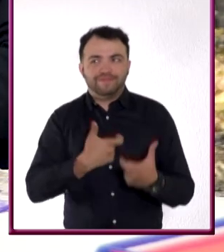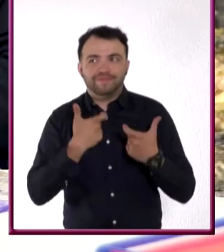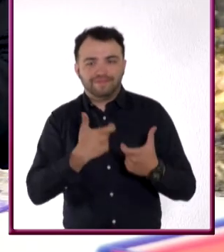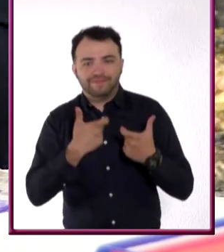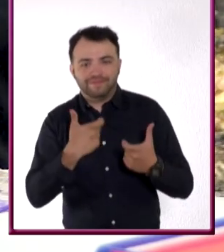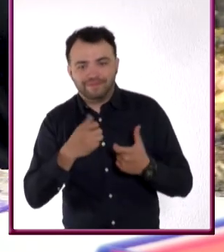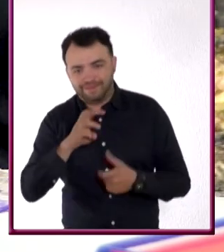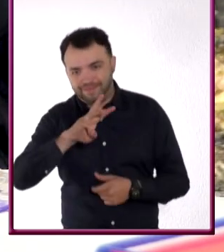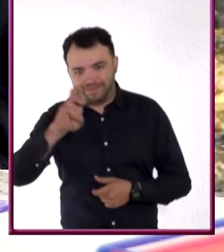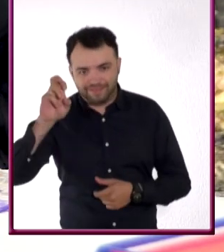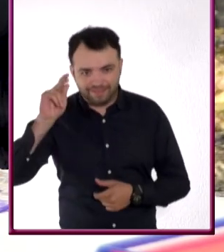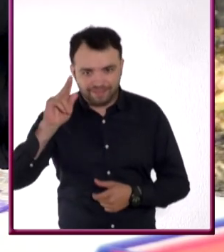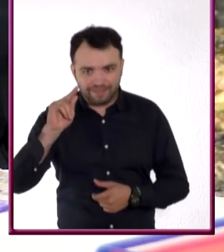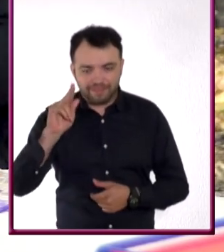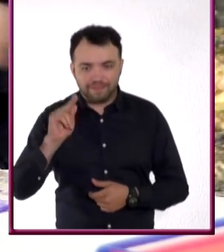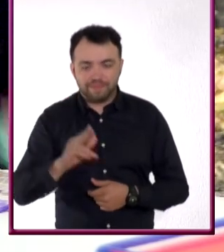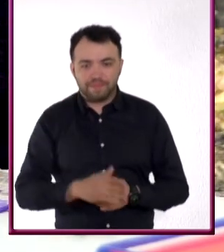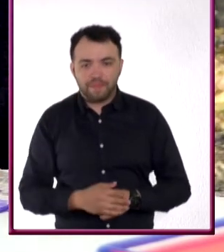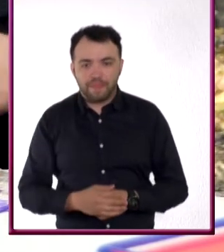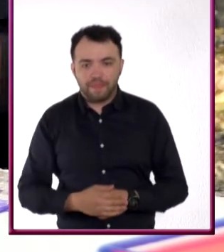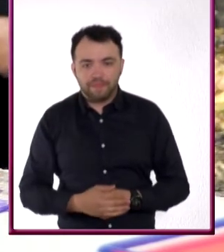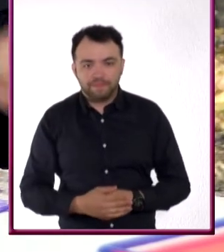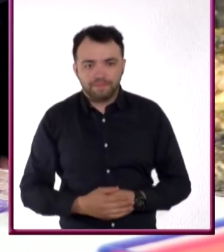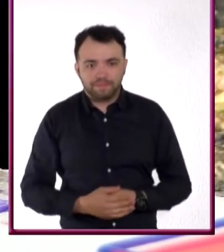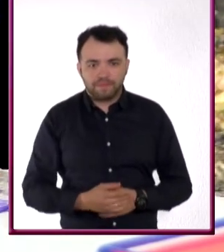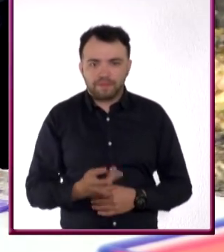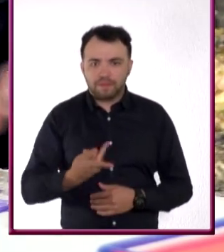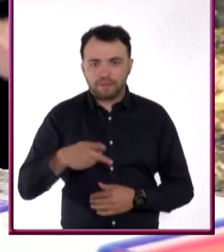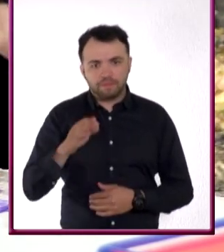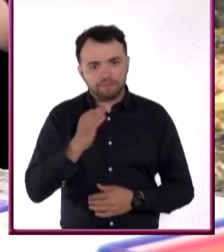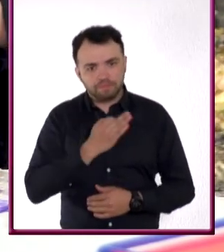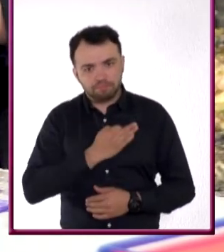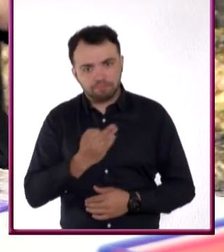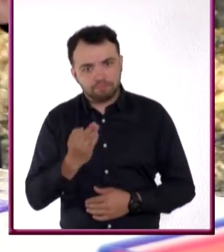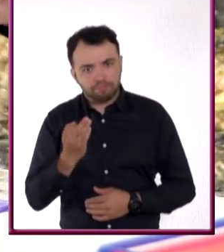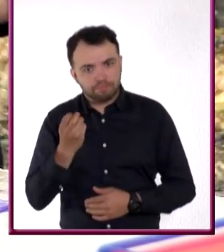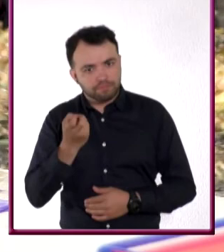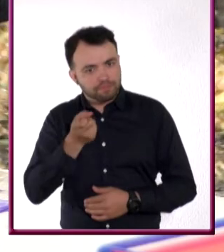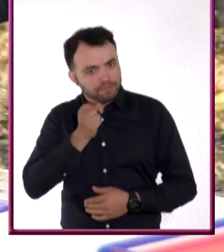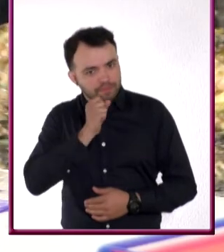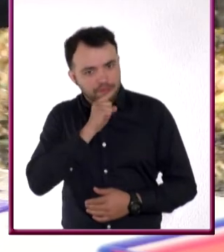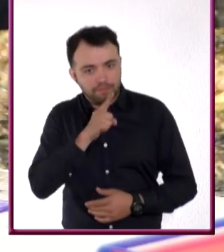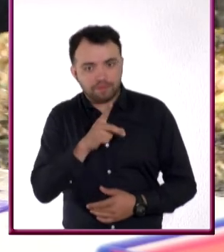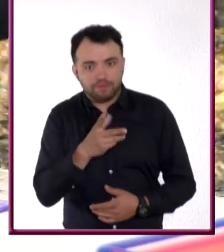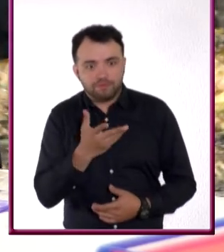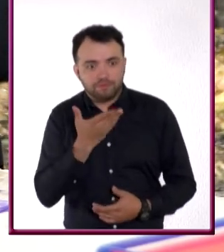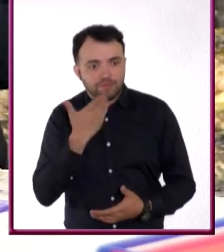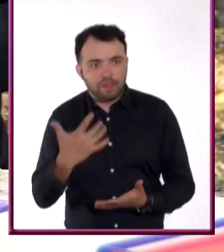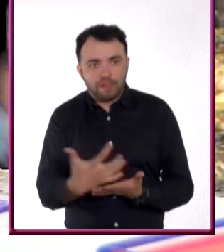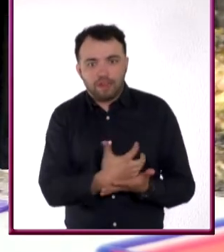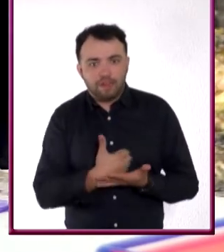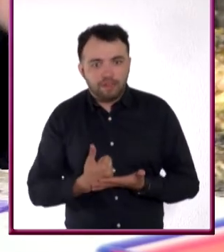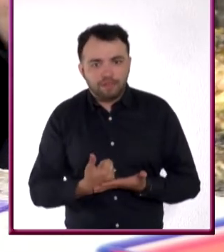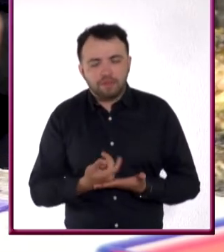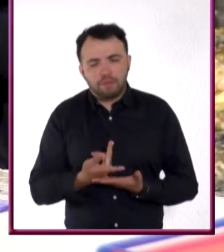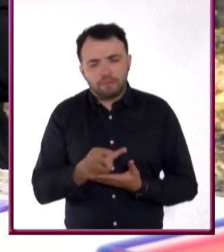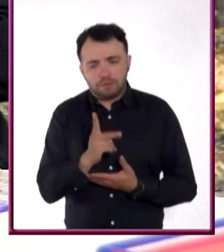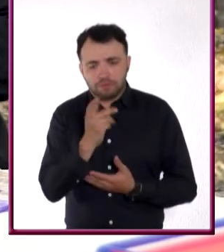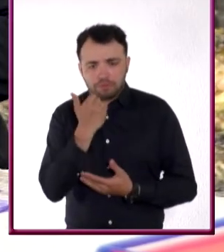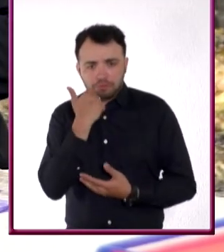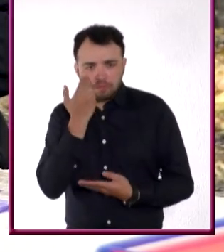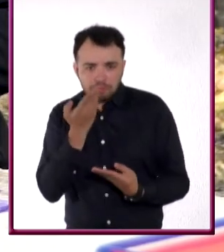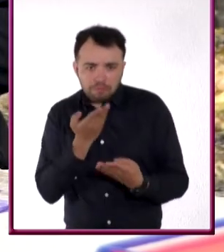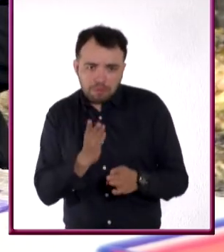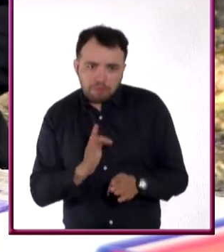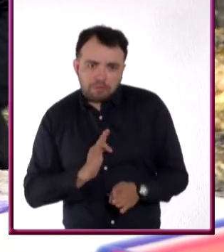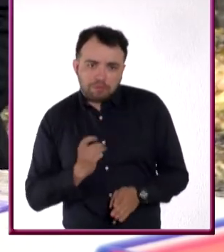Ven, 380. Ay, ya, toma todo mi dinero. Pero bueno, esto también porque no te alcanzaba. Pero el banco te puede prestar dinero